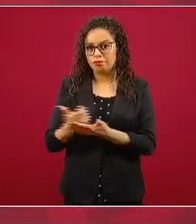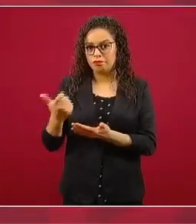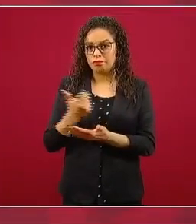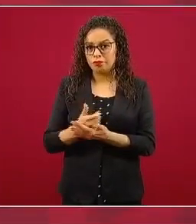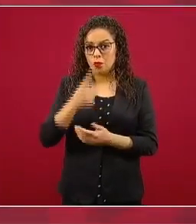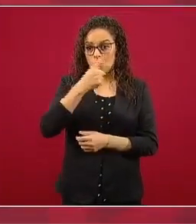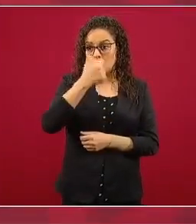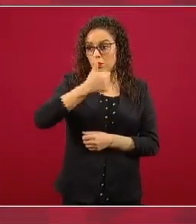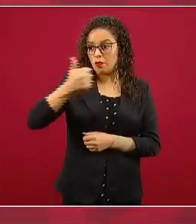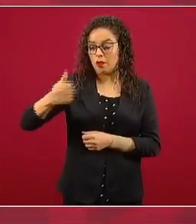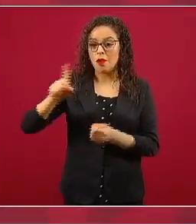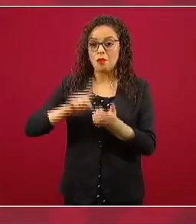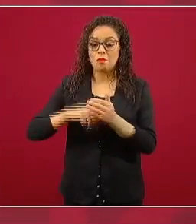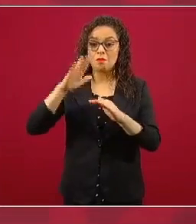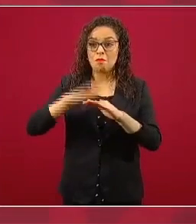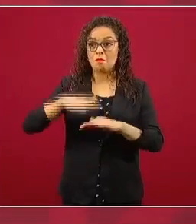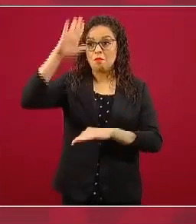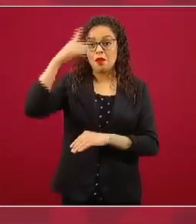como son autónomos,